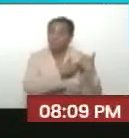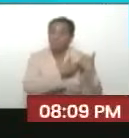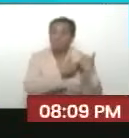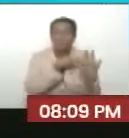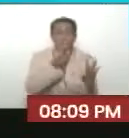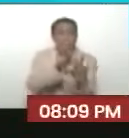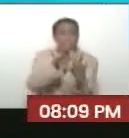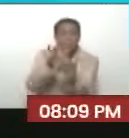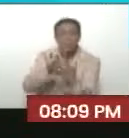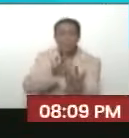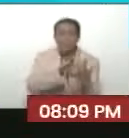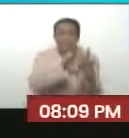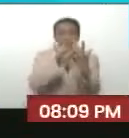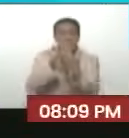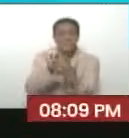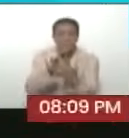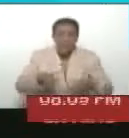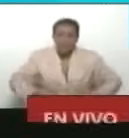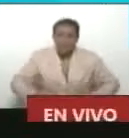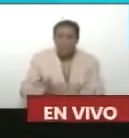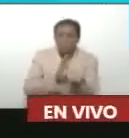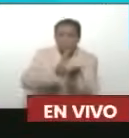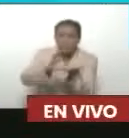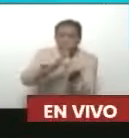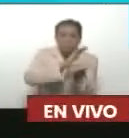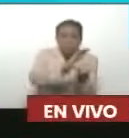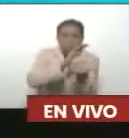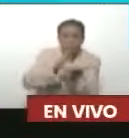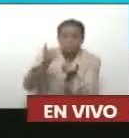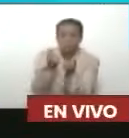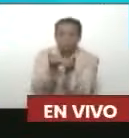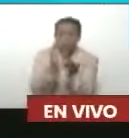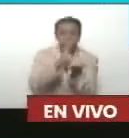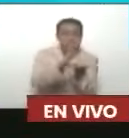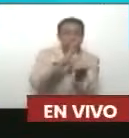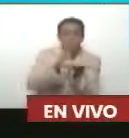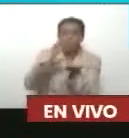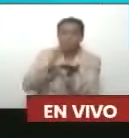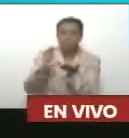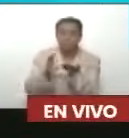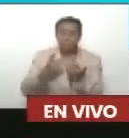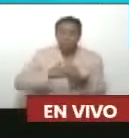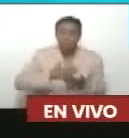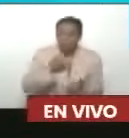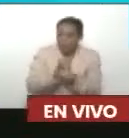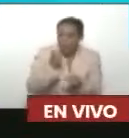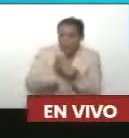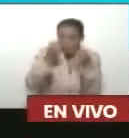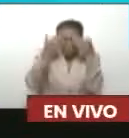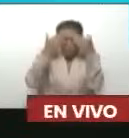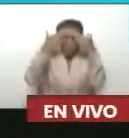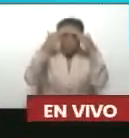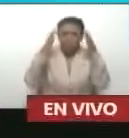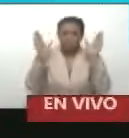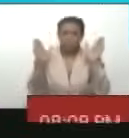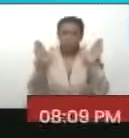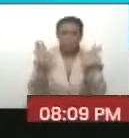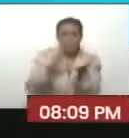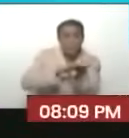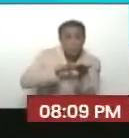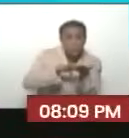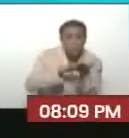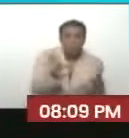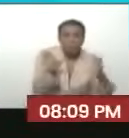conectar nuestros recursos escasos, nuestras capacidades amplias,